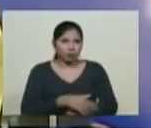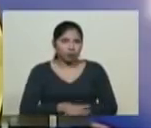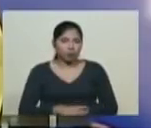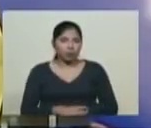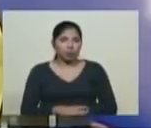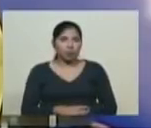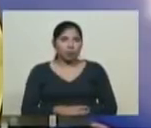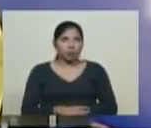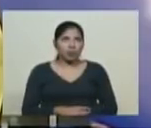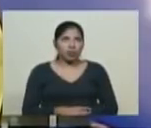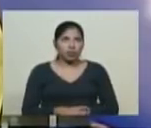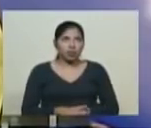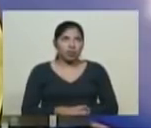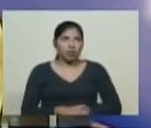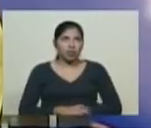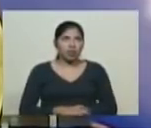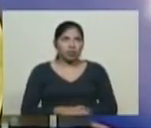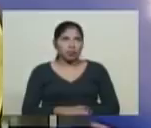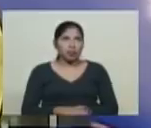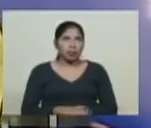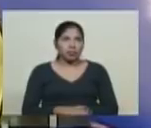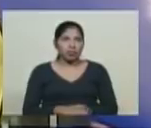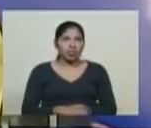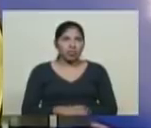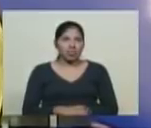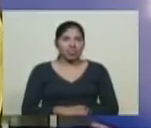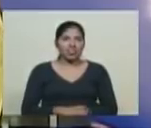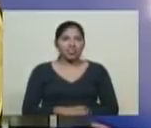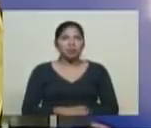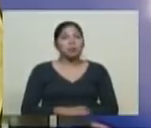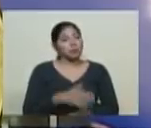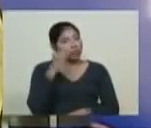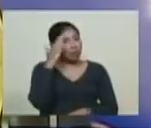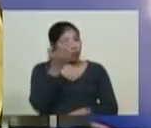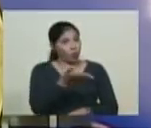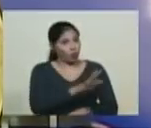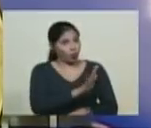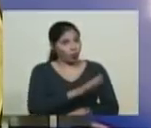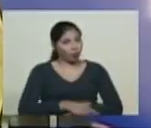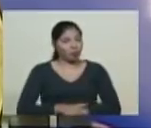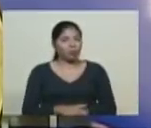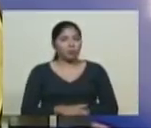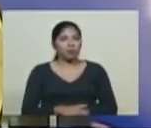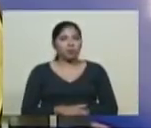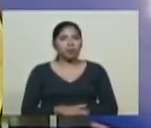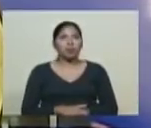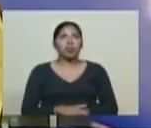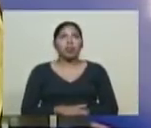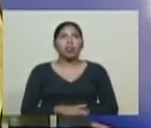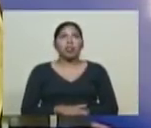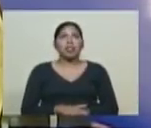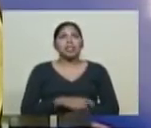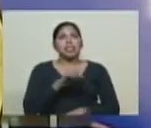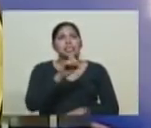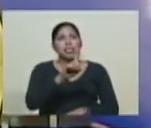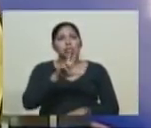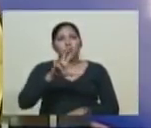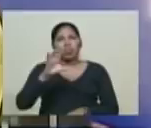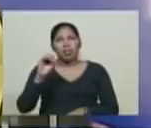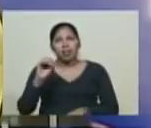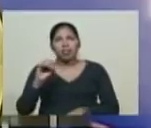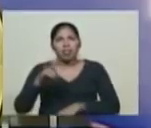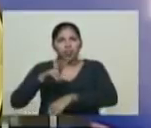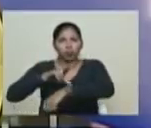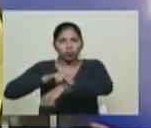alcaldesa de Caracas, de la capital. Saludos, Erika. Y a todos los doctores, más de 130 nuevas